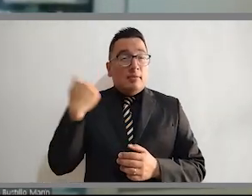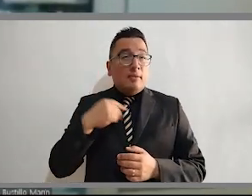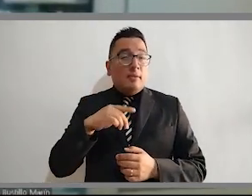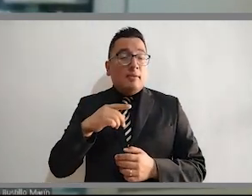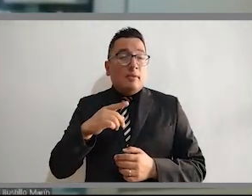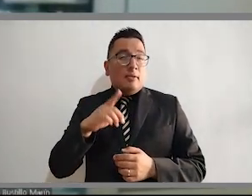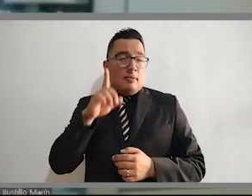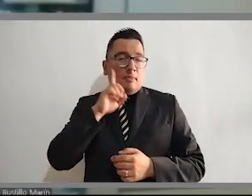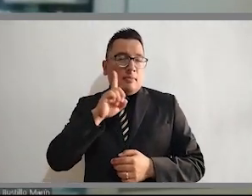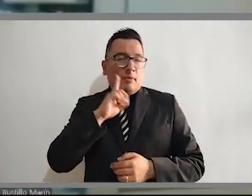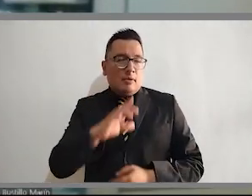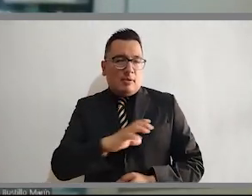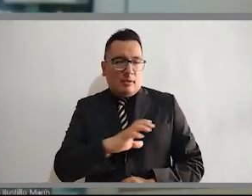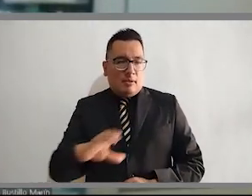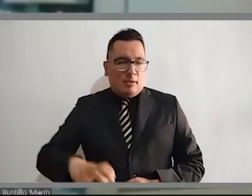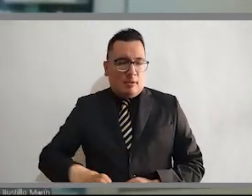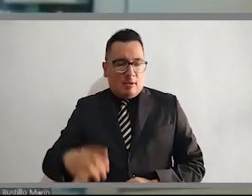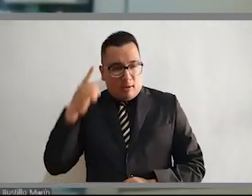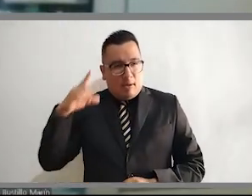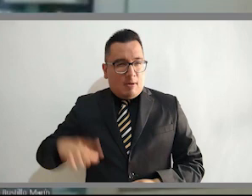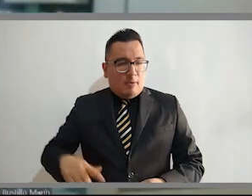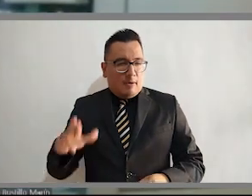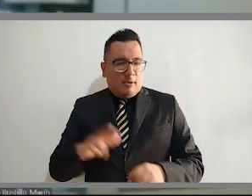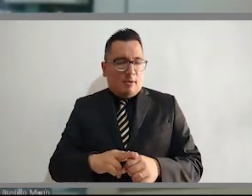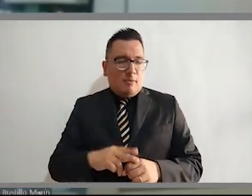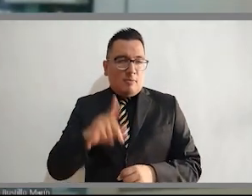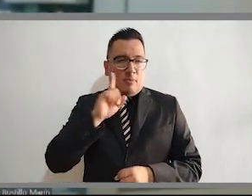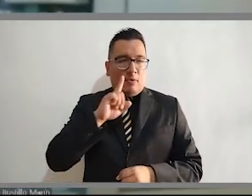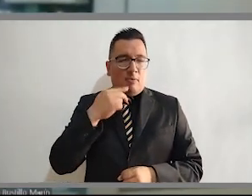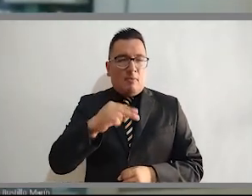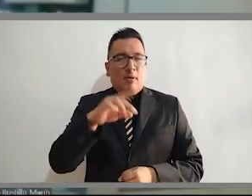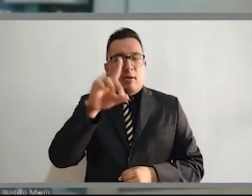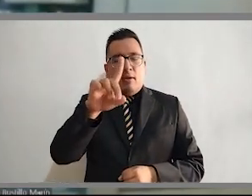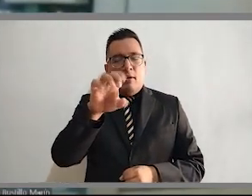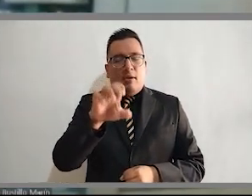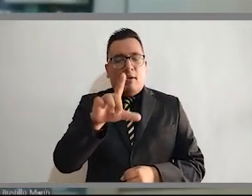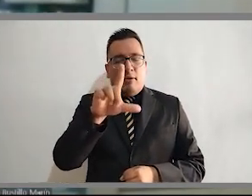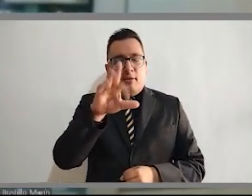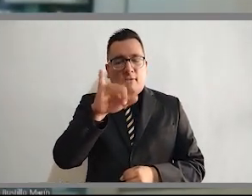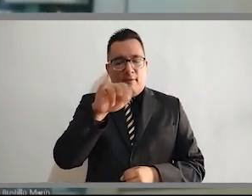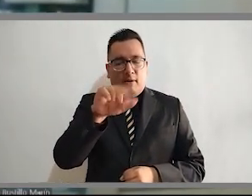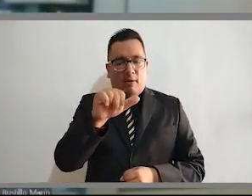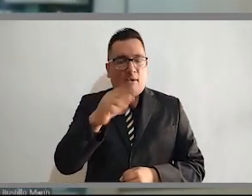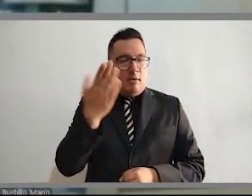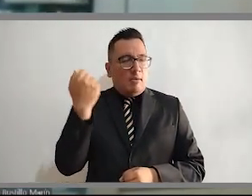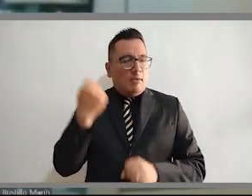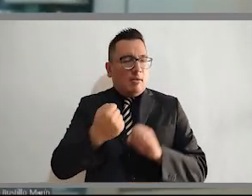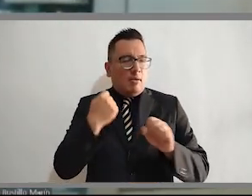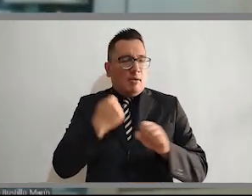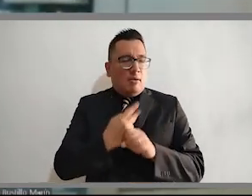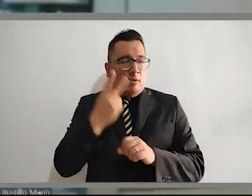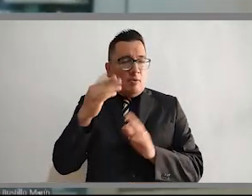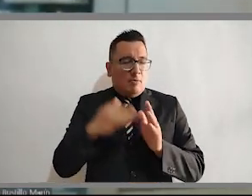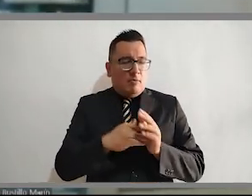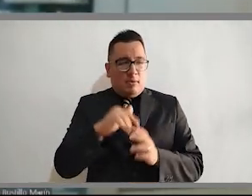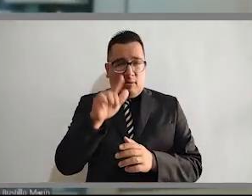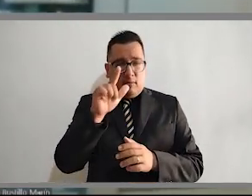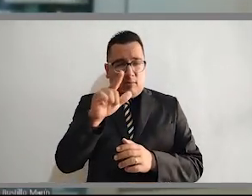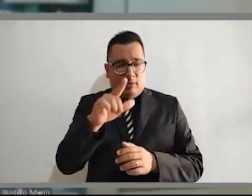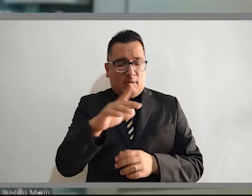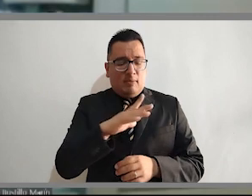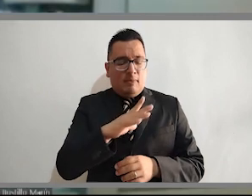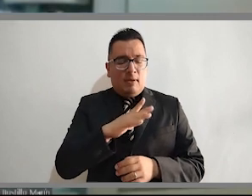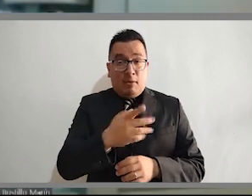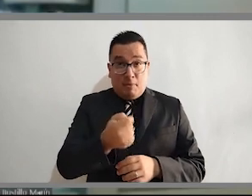fue candidata a la gobernadora del Estado de México, fue la primera sentencia en 2017 que se dio